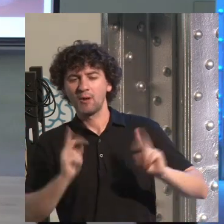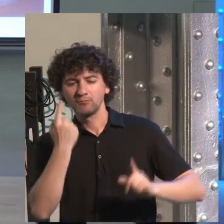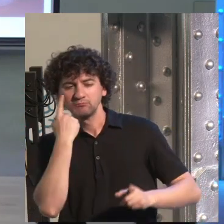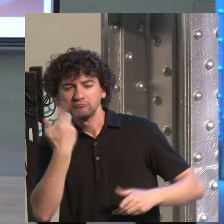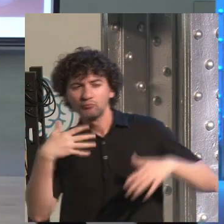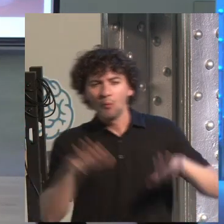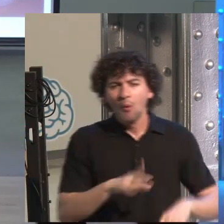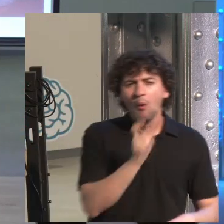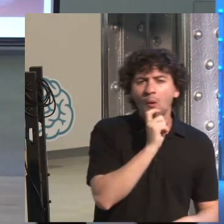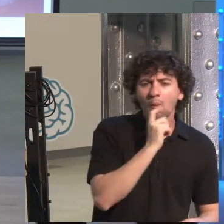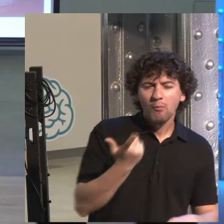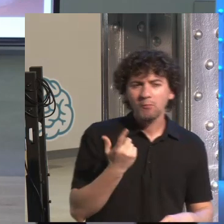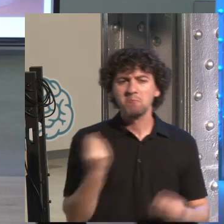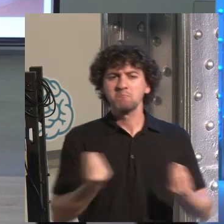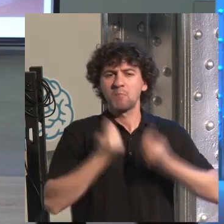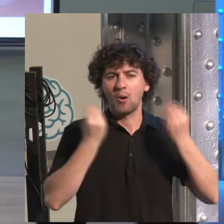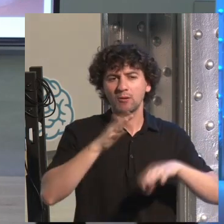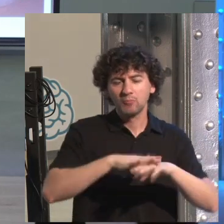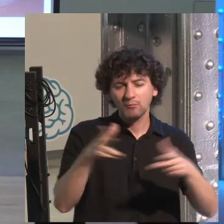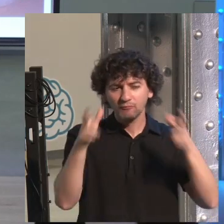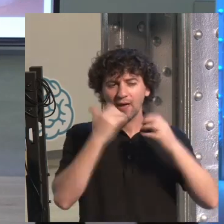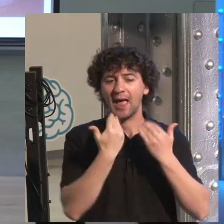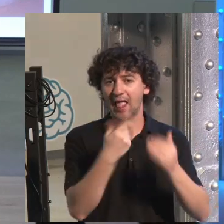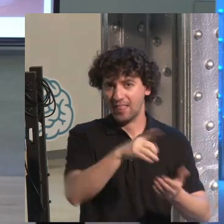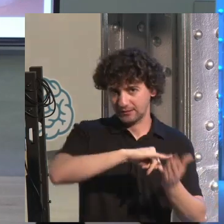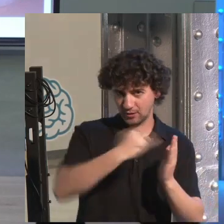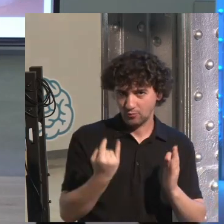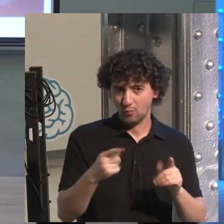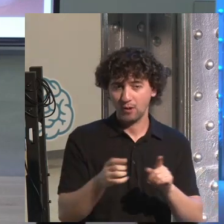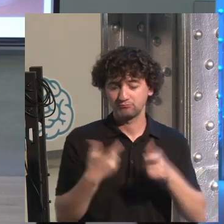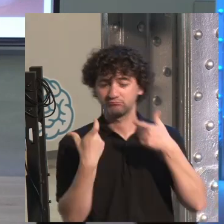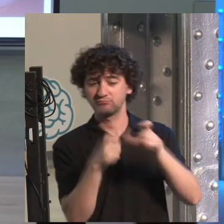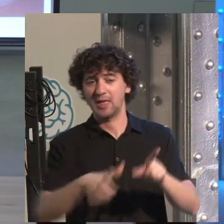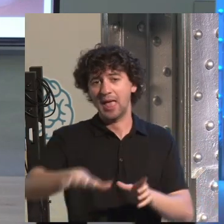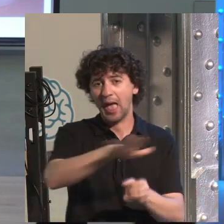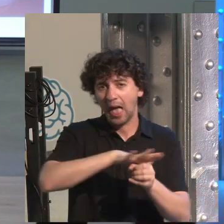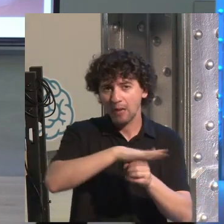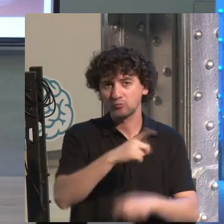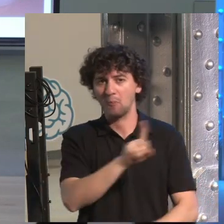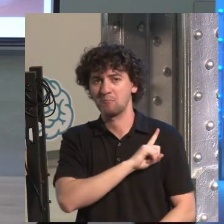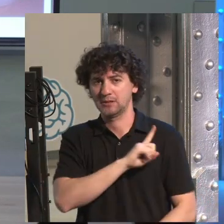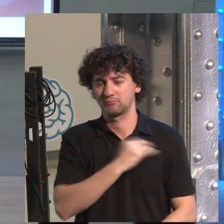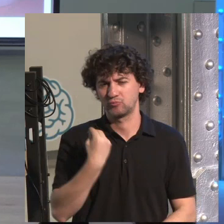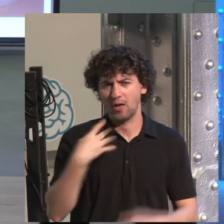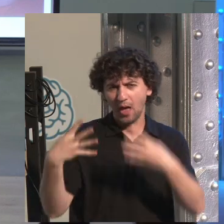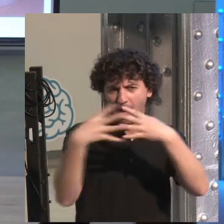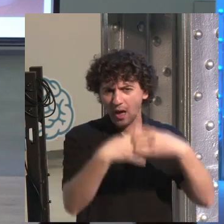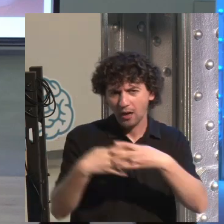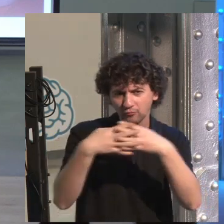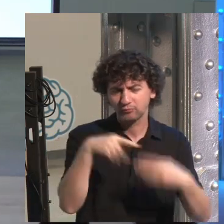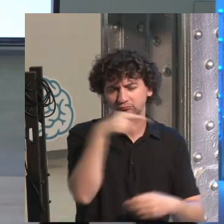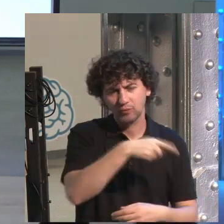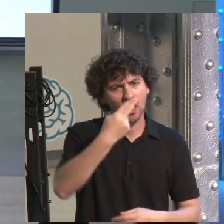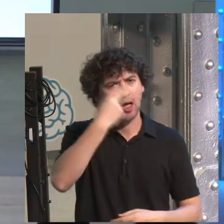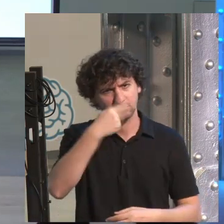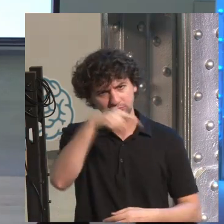nuestra percepción utilizando este tipo de tecnología. Y en el contexto militar, sobre todo el Departamento de Defensa americano está muy interesado en este tipo de